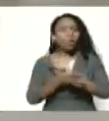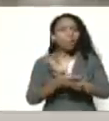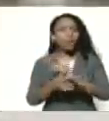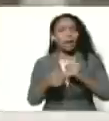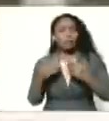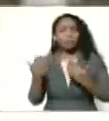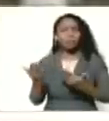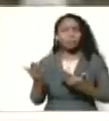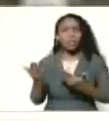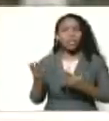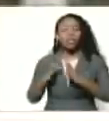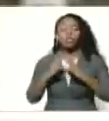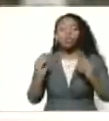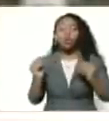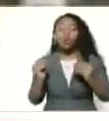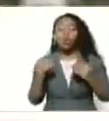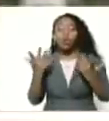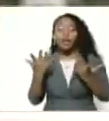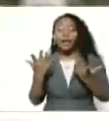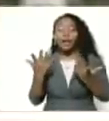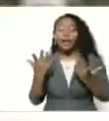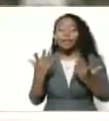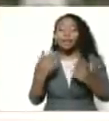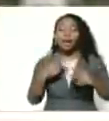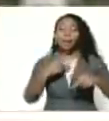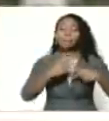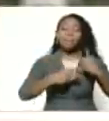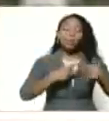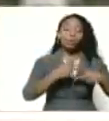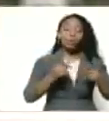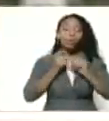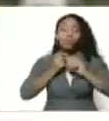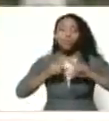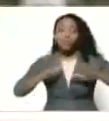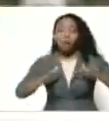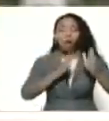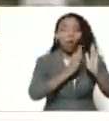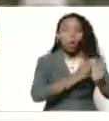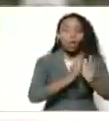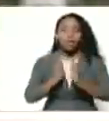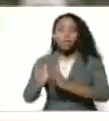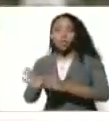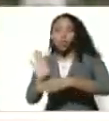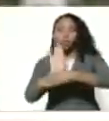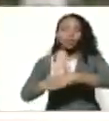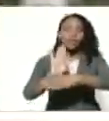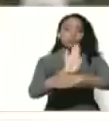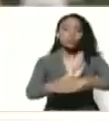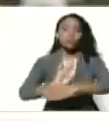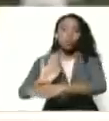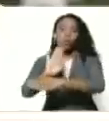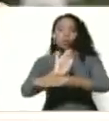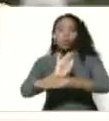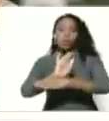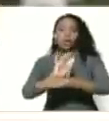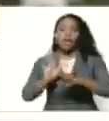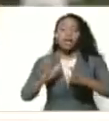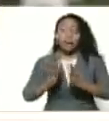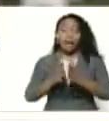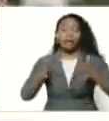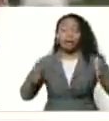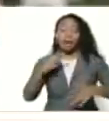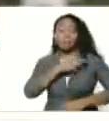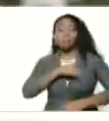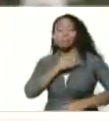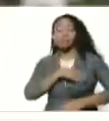Sobre todo lo que es el proceso de despliegue, organización, protección. Y la gran misión